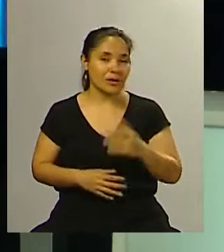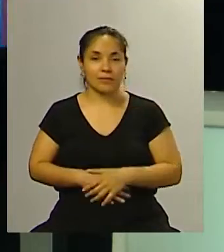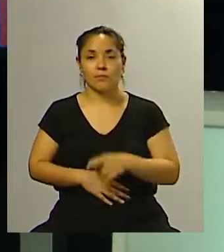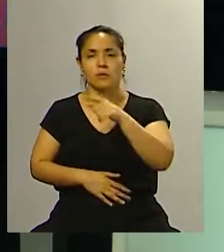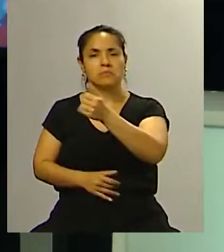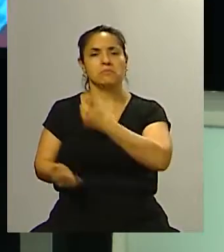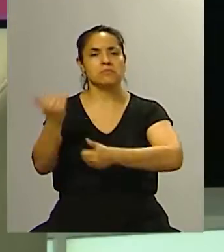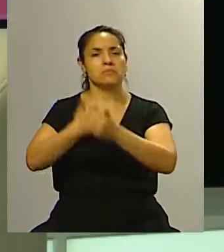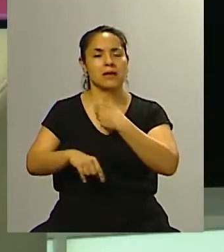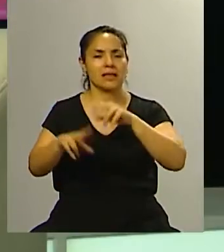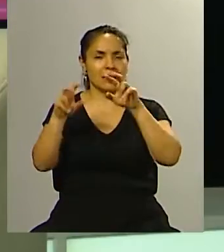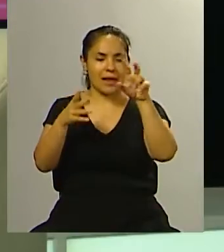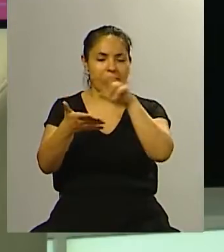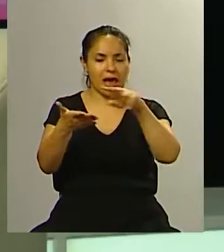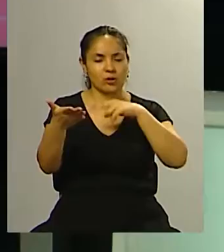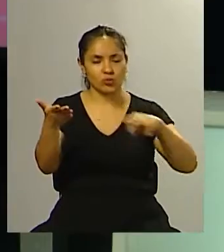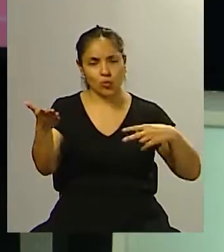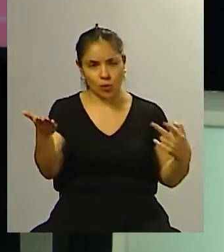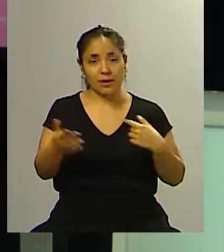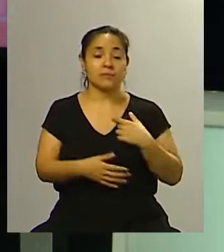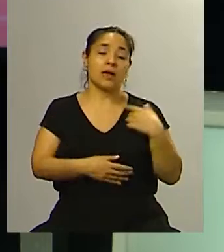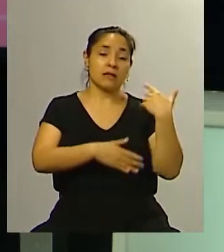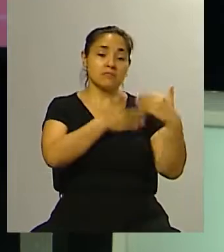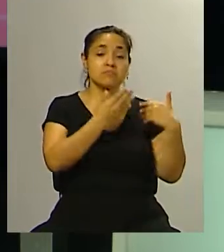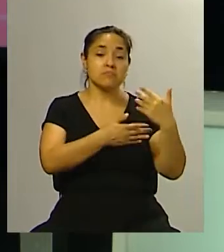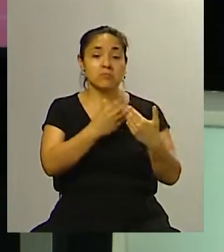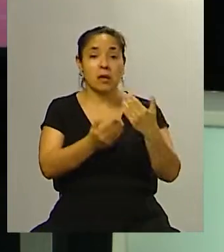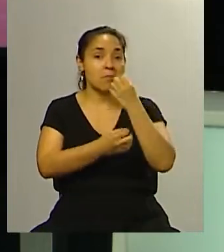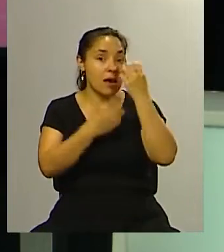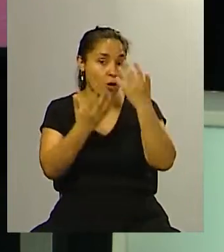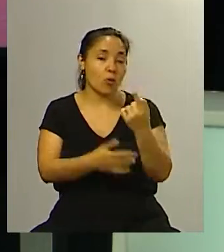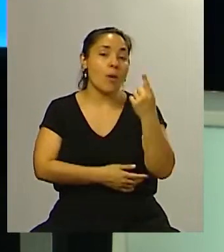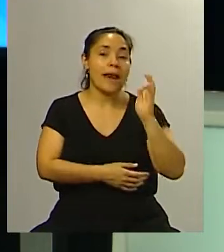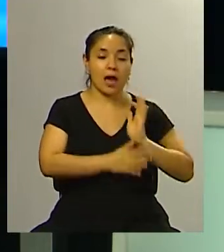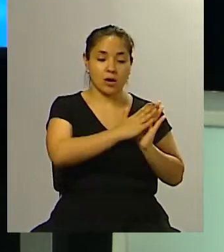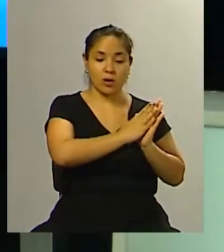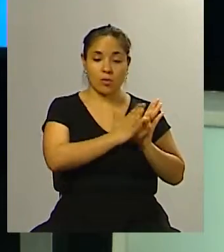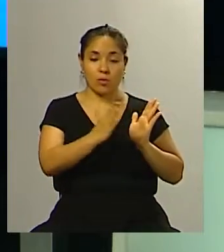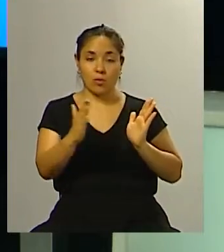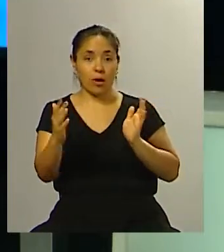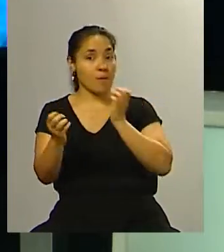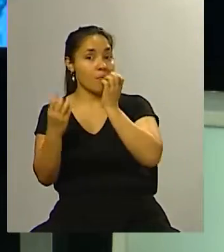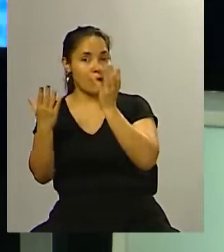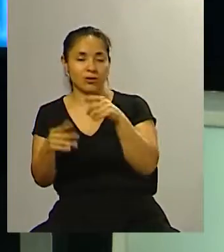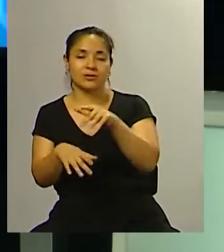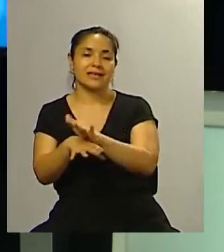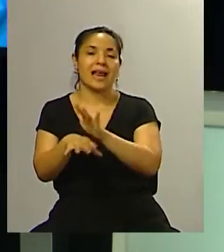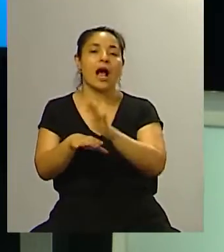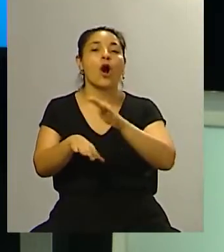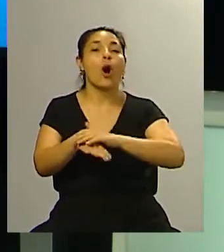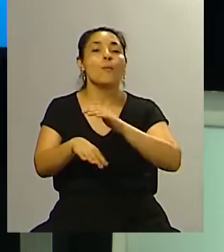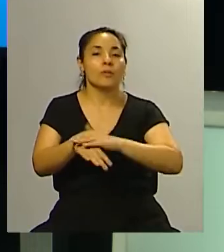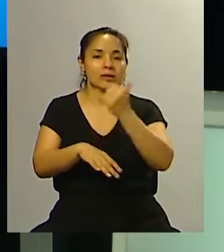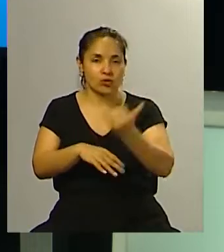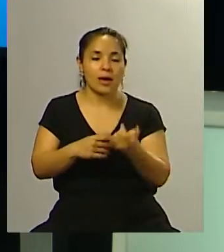dabas vos de la fluidez lectora, que ha ido mejorando en un año de manera significativa. Eso también habla un poco del compromiso, tanto de los